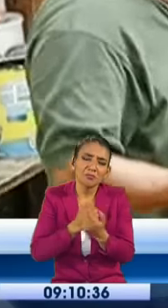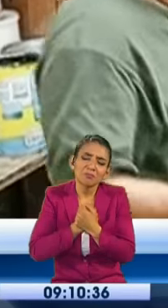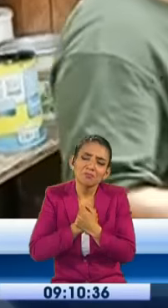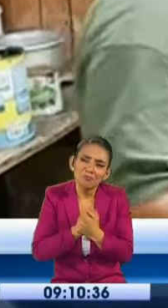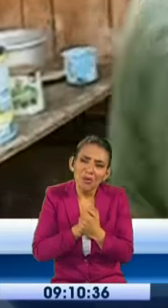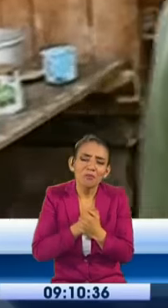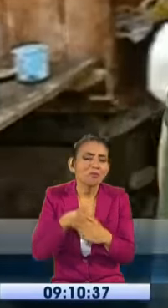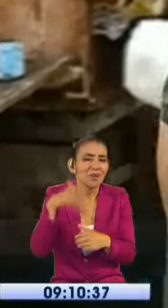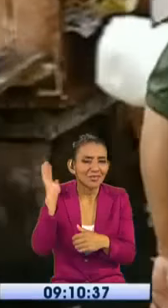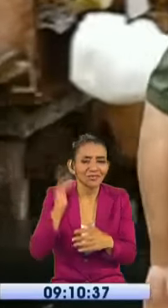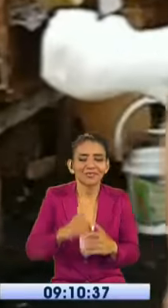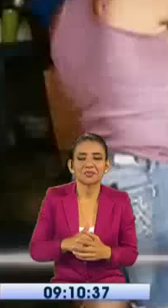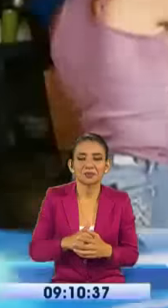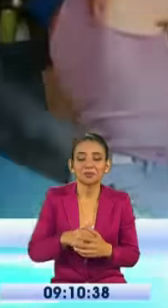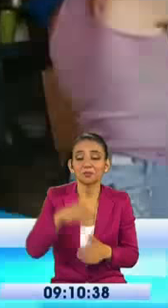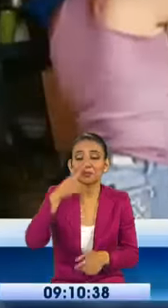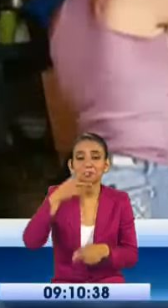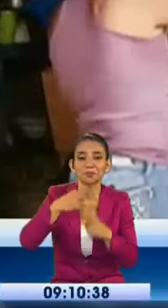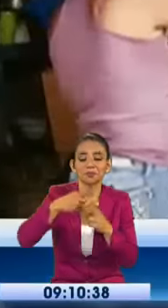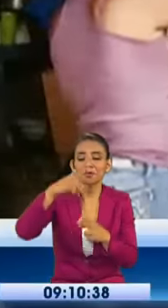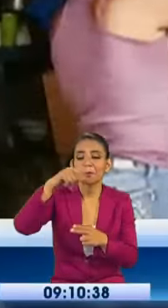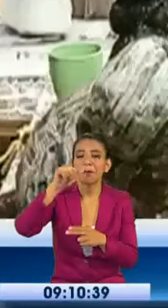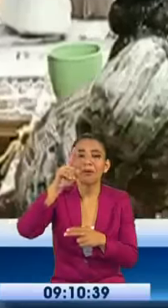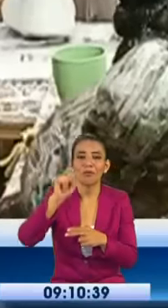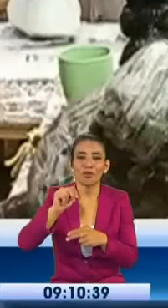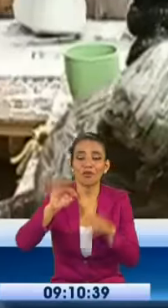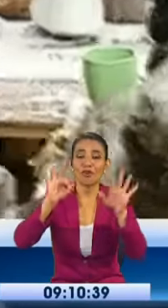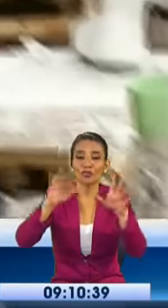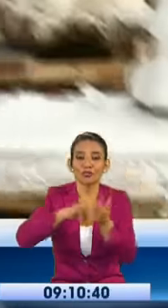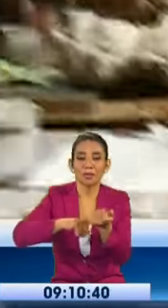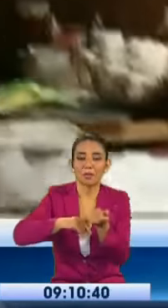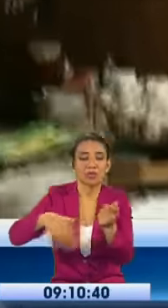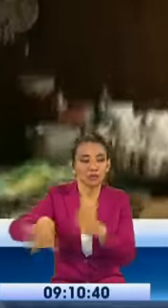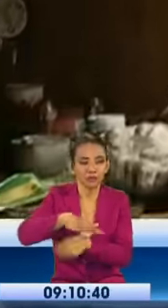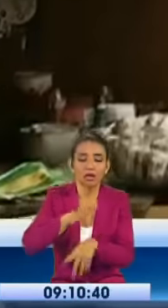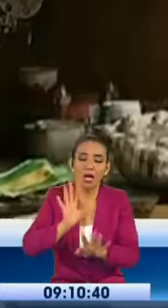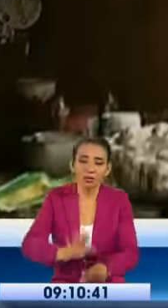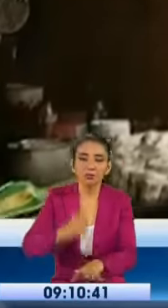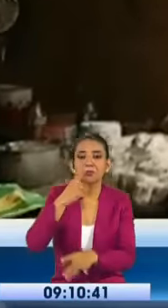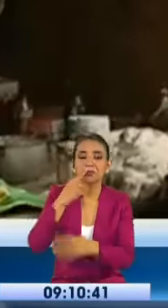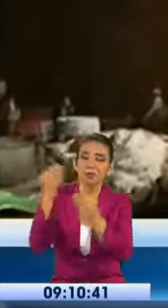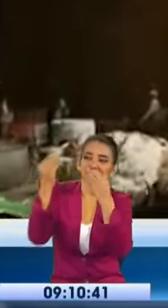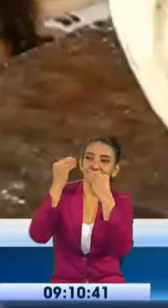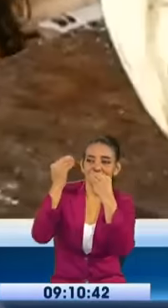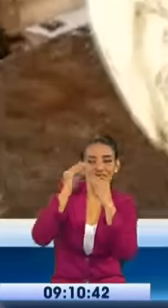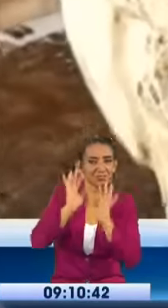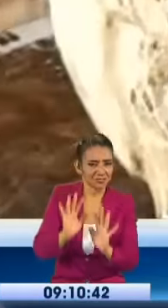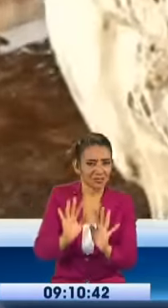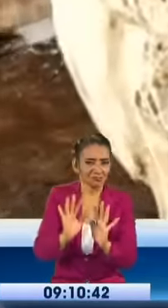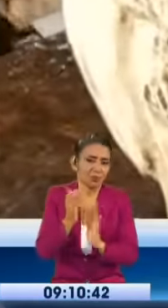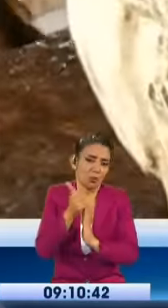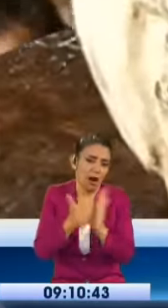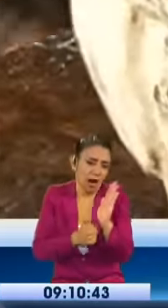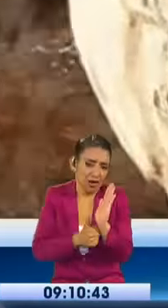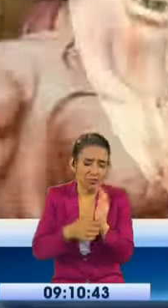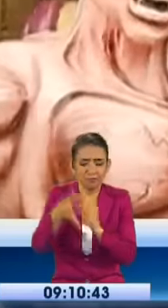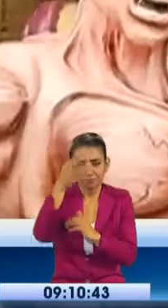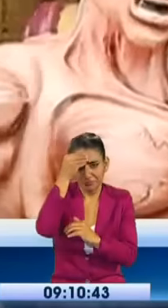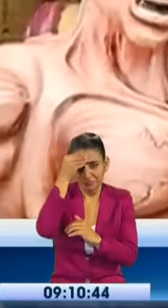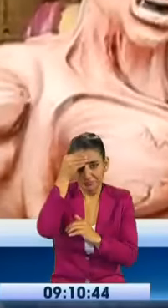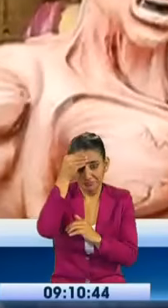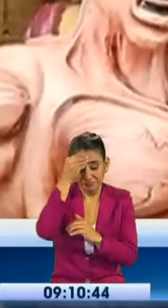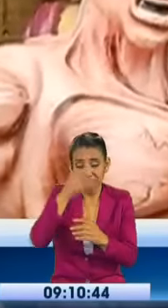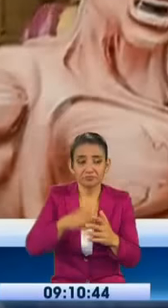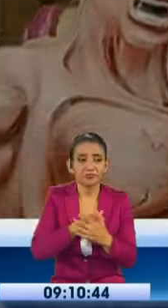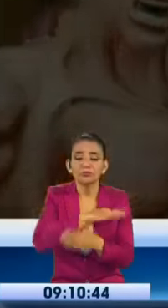amor. Pablo es el primero de 8 hermanos que heredaron el arte popular consignado en sus manos y mentes. Todos somos